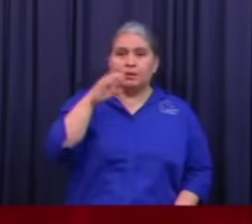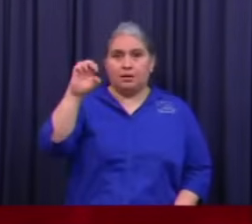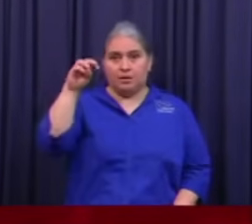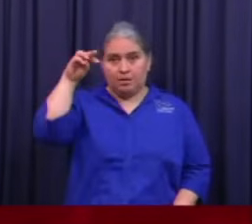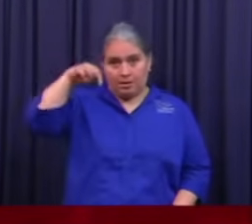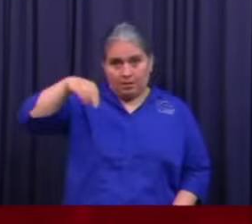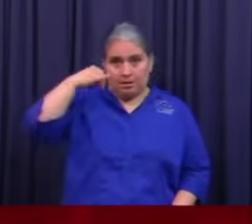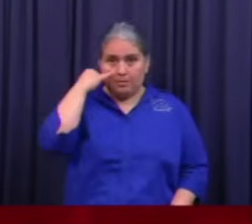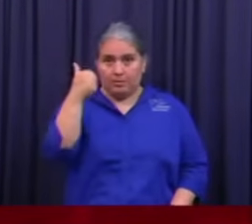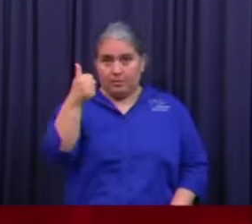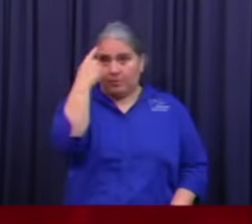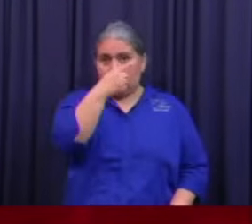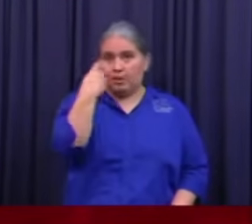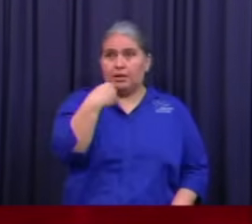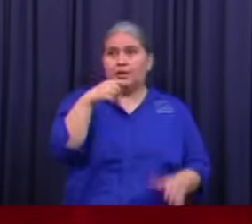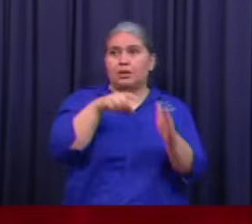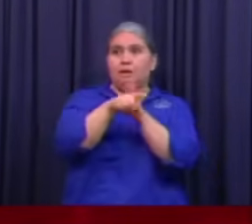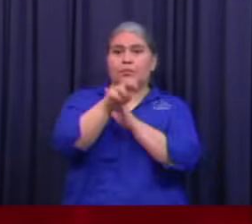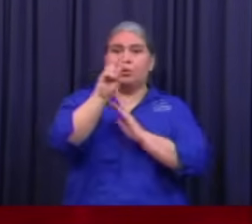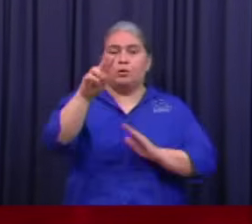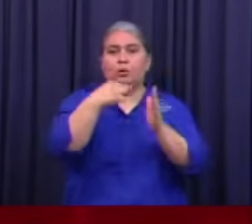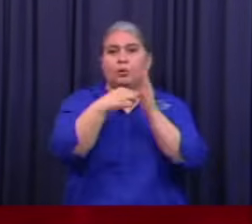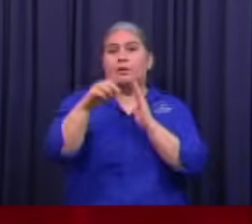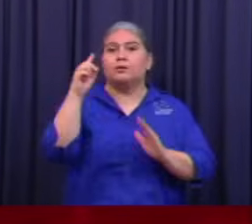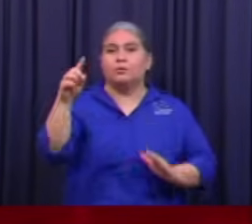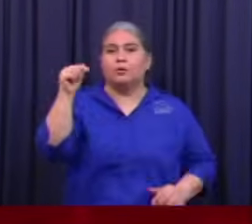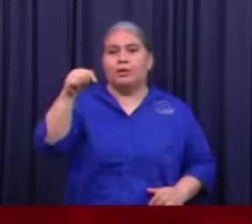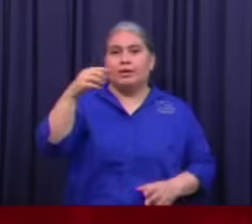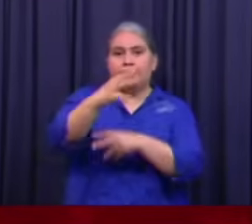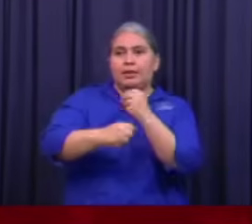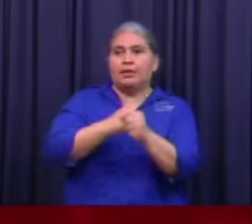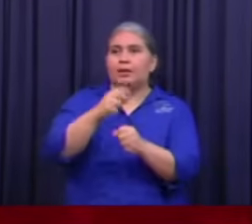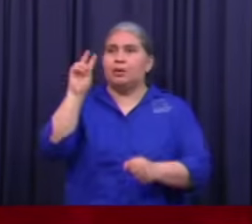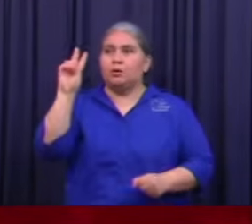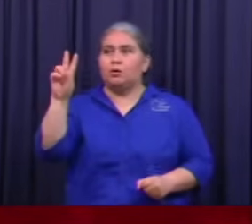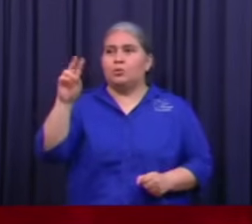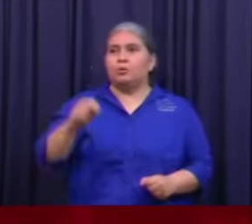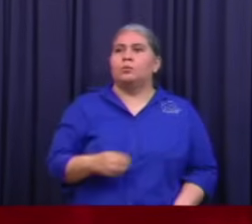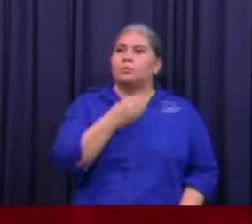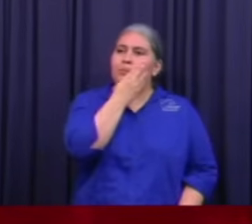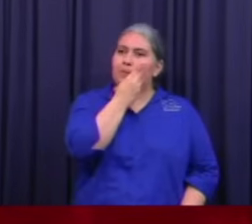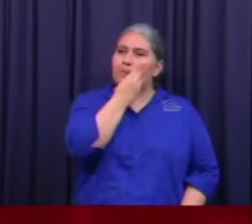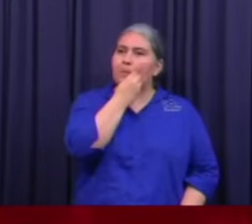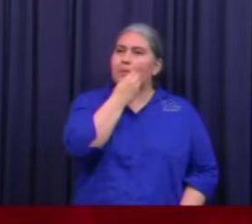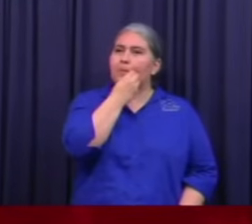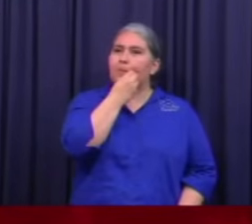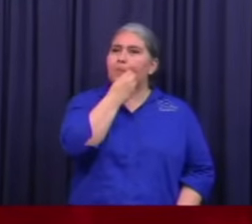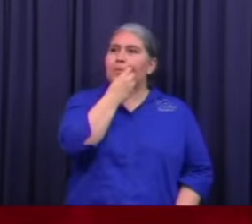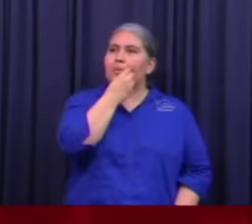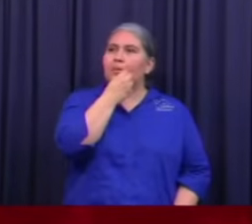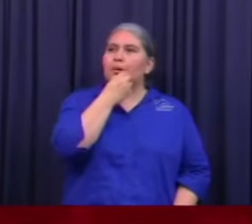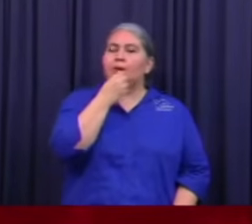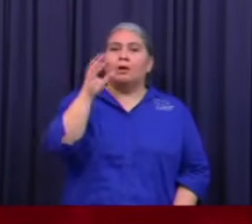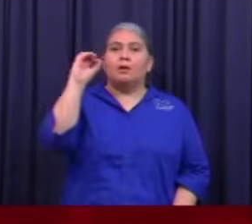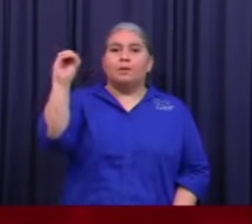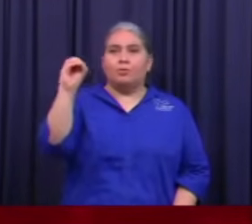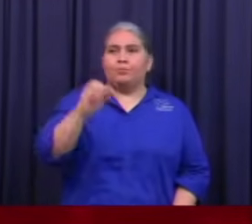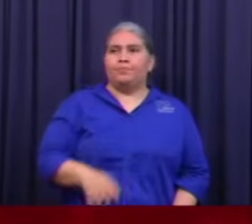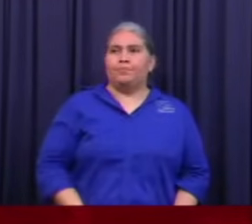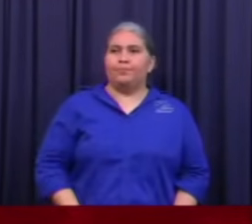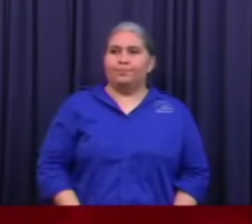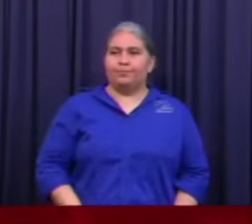artajerjes un día le llevaron el vino a su mesa le llevaron el vino